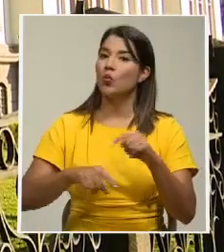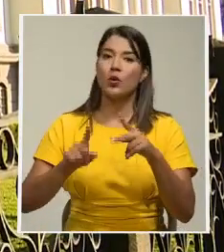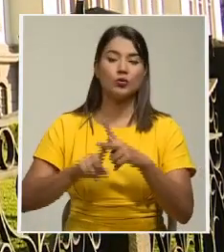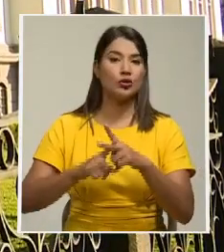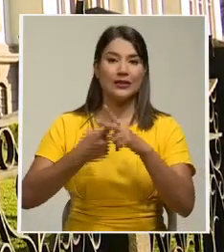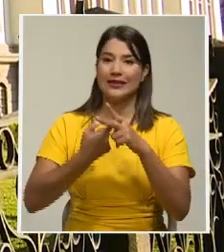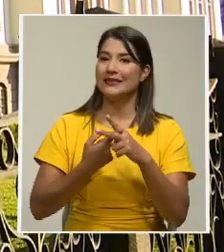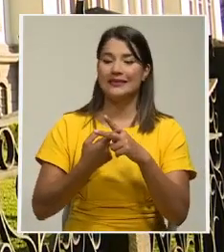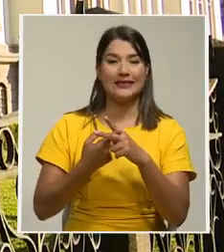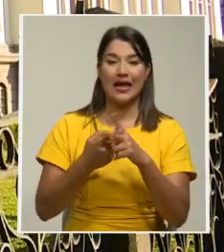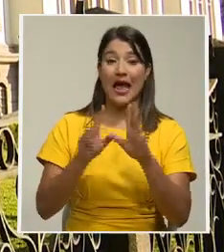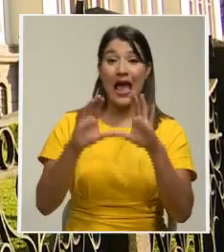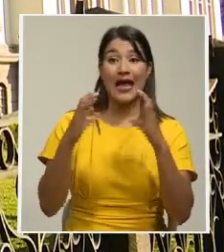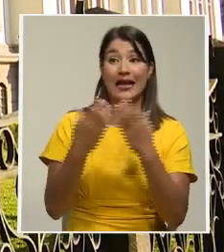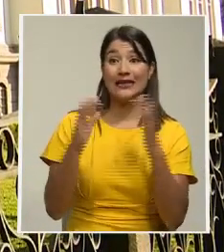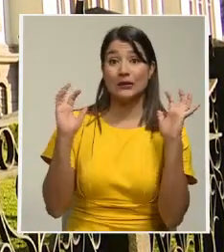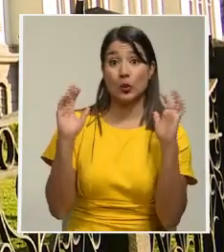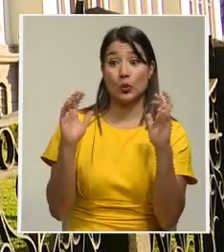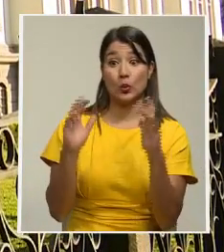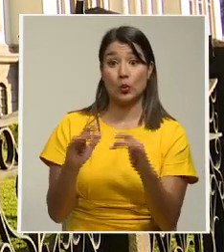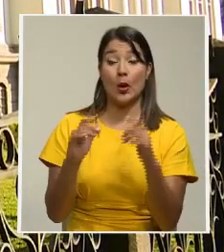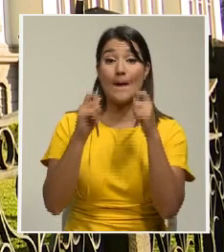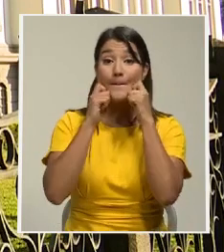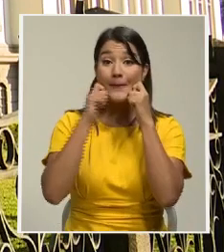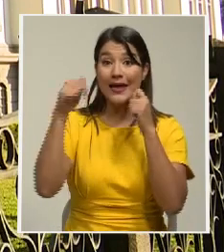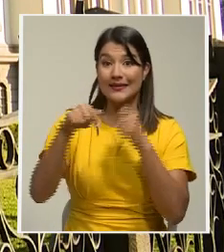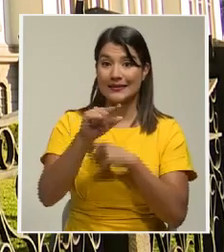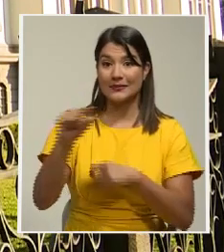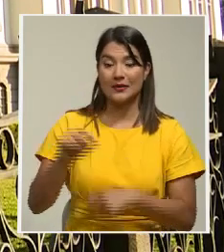la presenciabilidad esta semana.